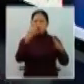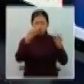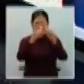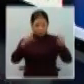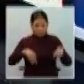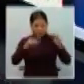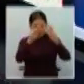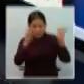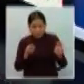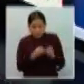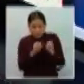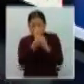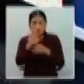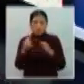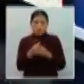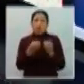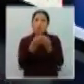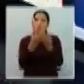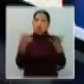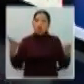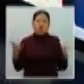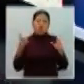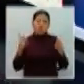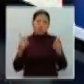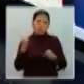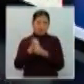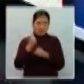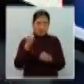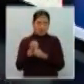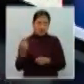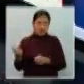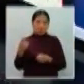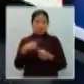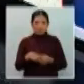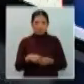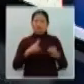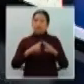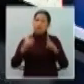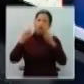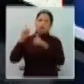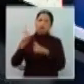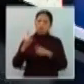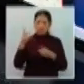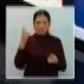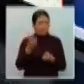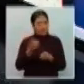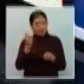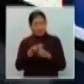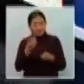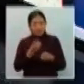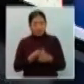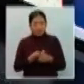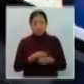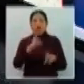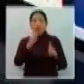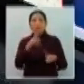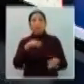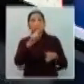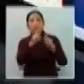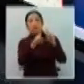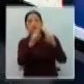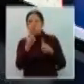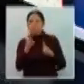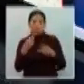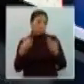participan muchas personas. ¿Ha sido difícil, complicado el poder hacer que las personas brinden la información que